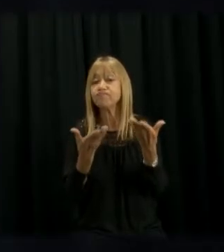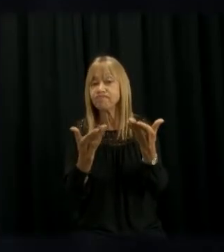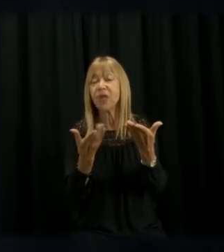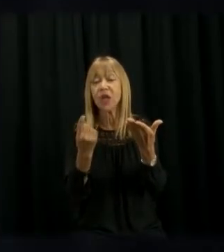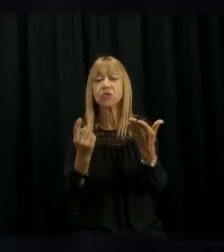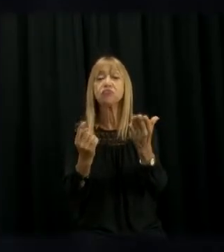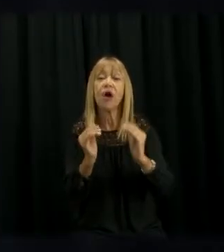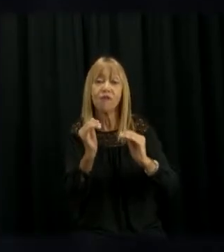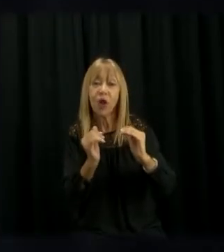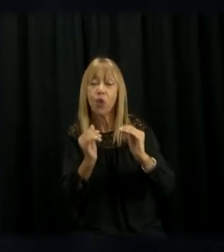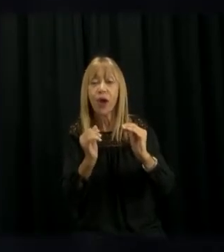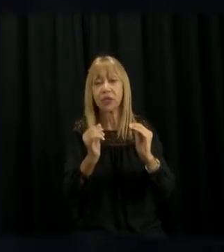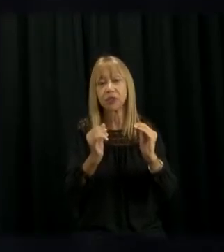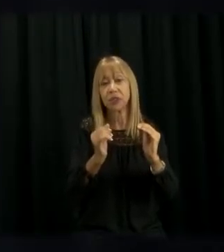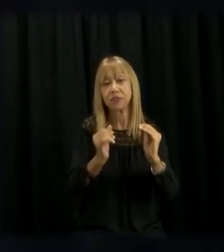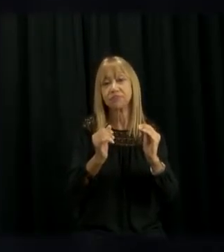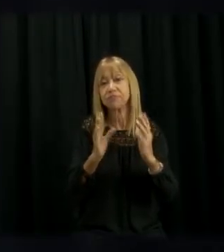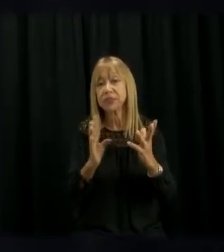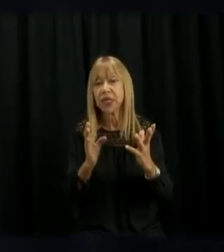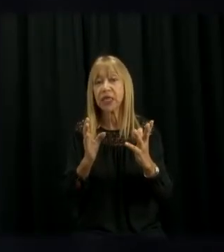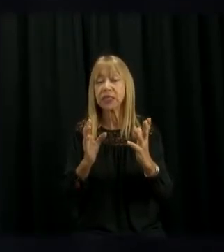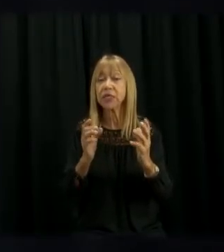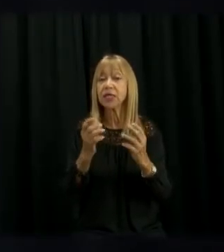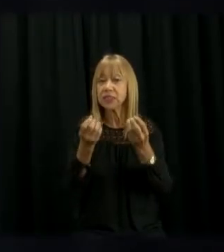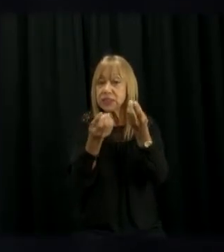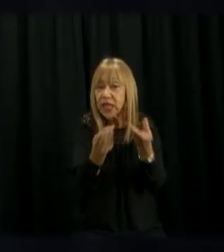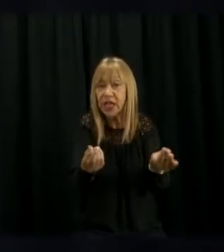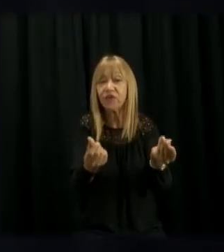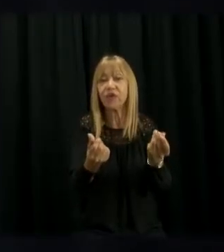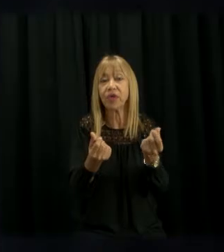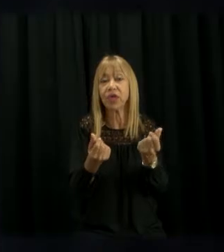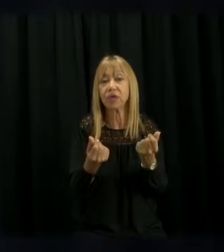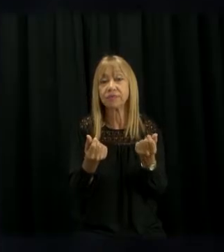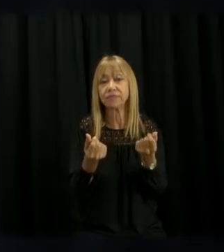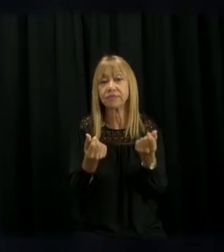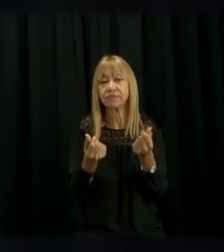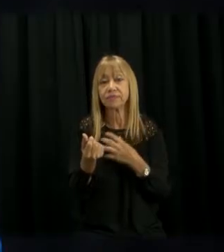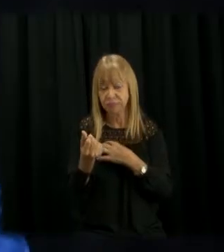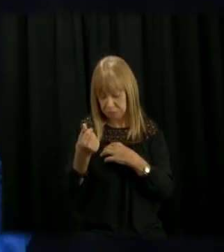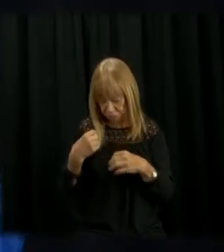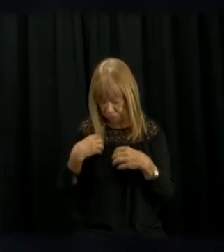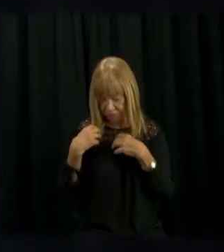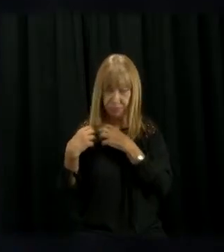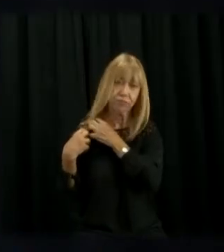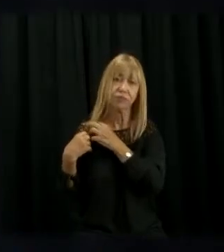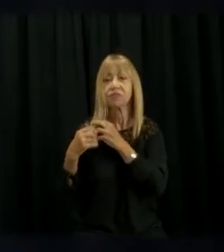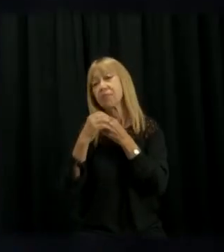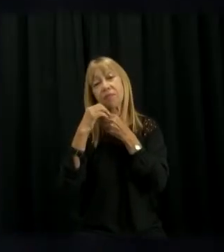para poder ayudar a evaluar algunos problemas para así facilitar la entrega de estos